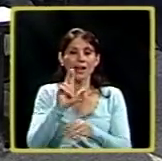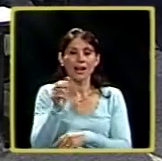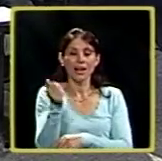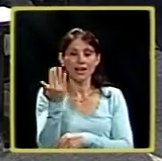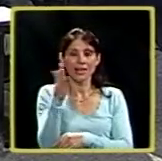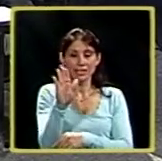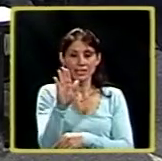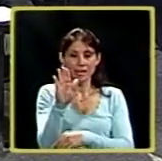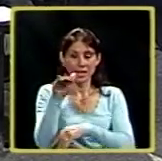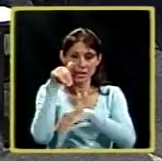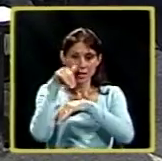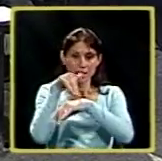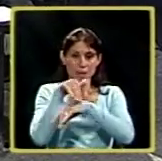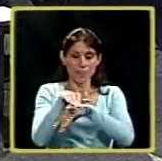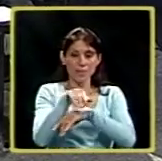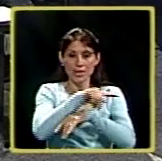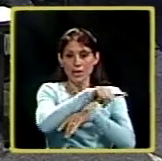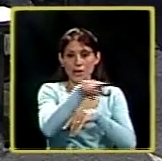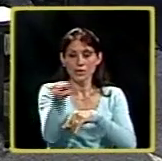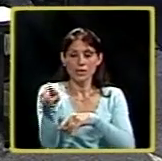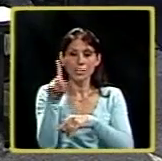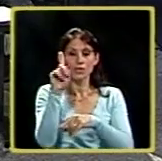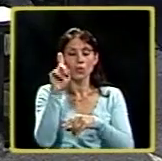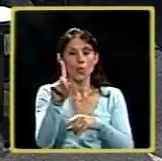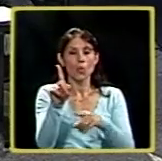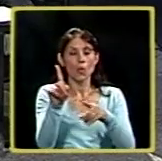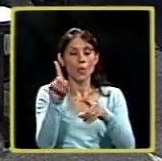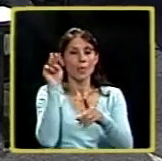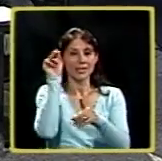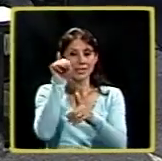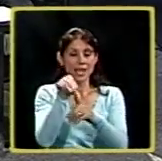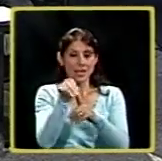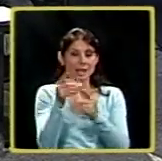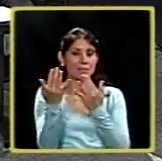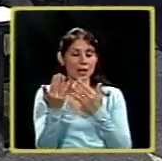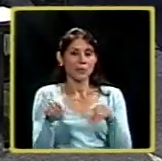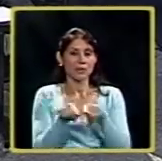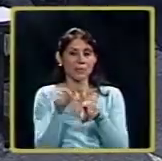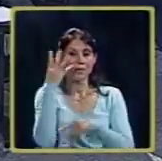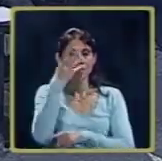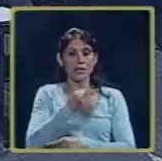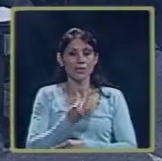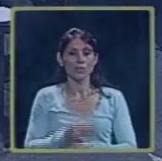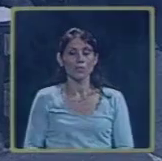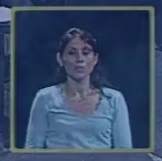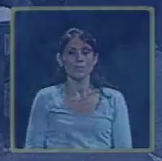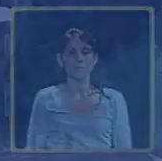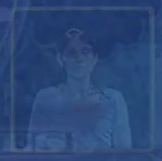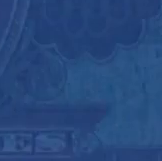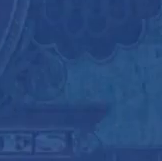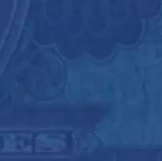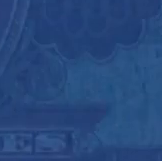canal que le dé a los amigos un mensaje que esperamos que también sea bello.